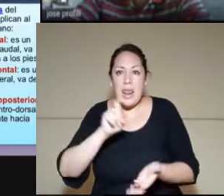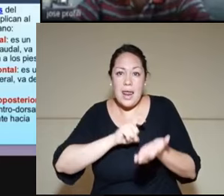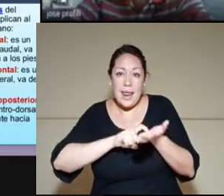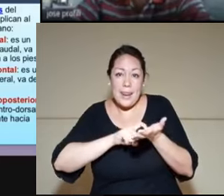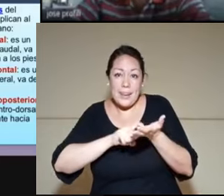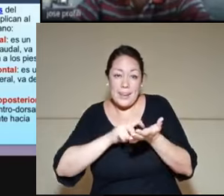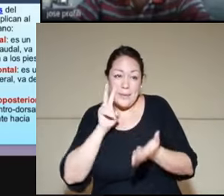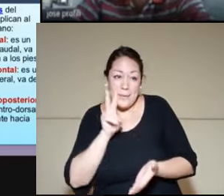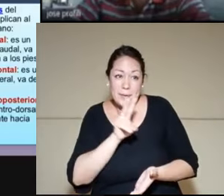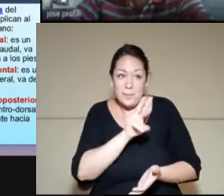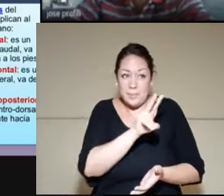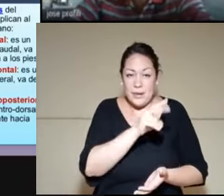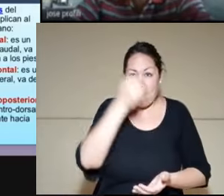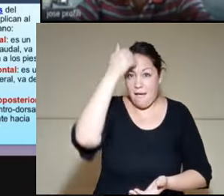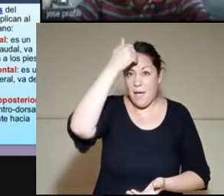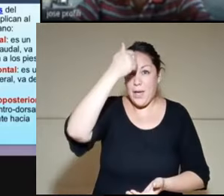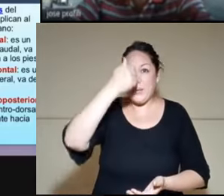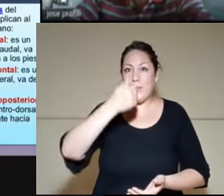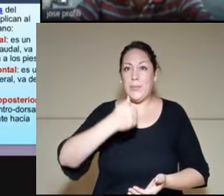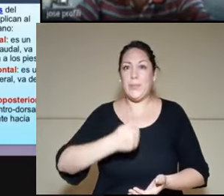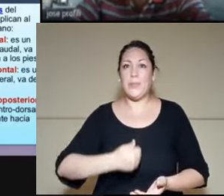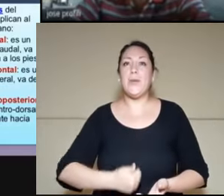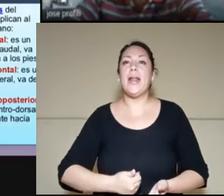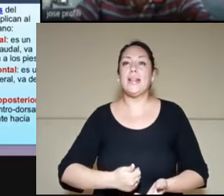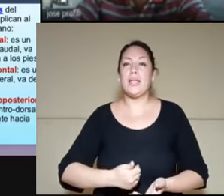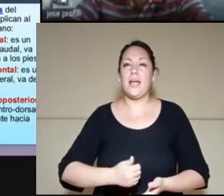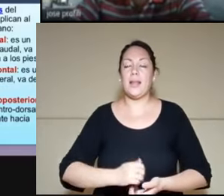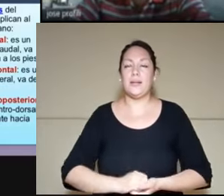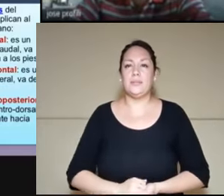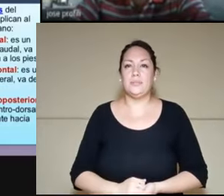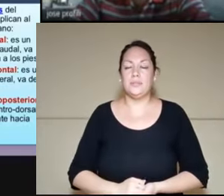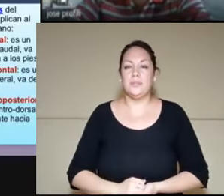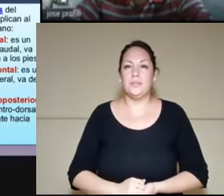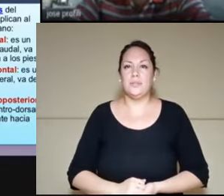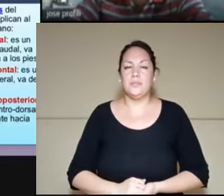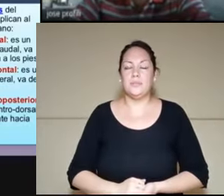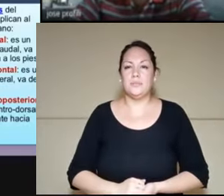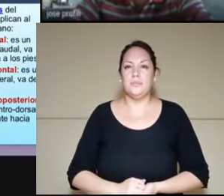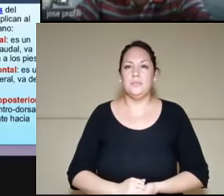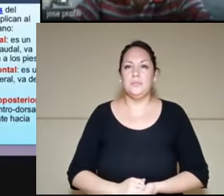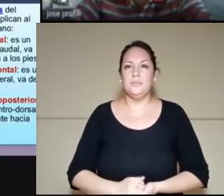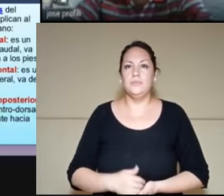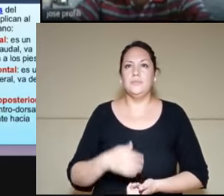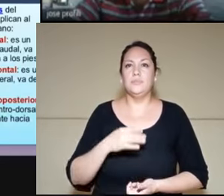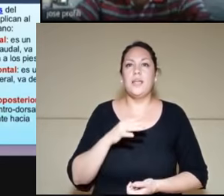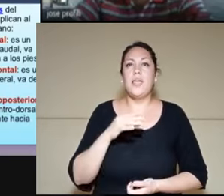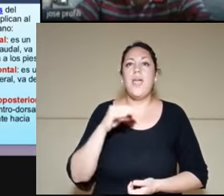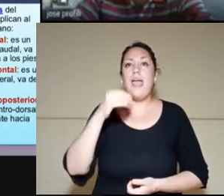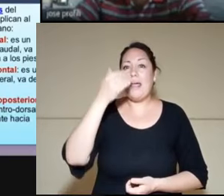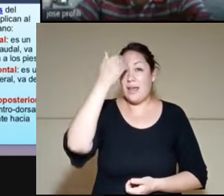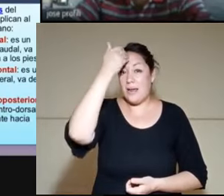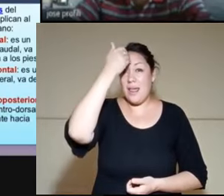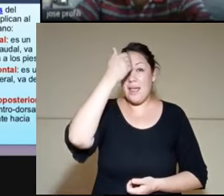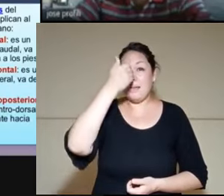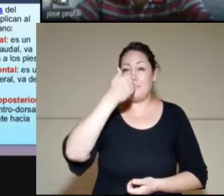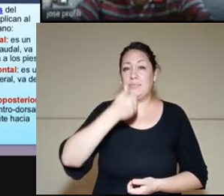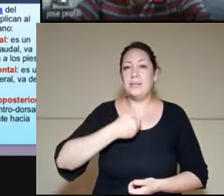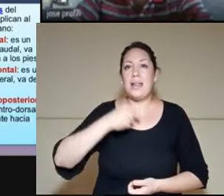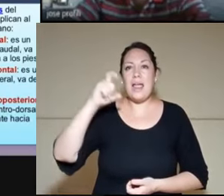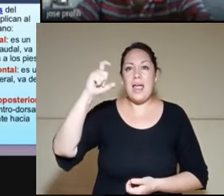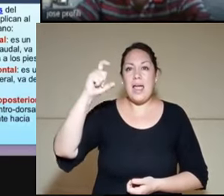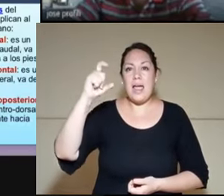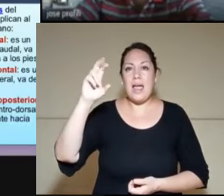cursor. Este es el eje vertical, ¿no es cierto? Entonces yo ahí divido al cuerpo en una línea que se